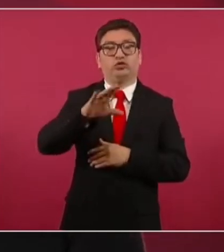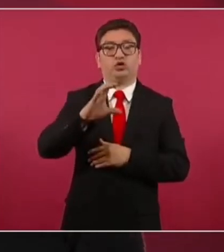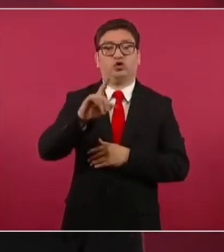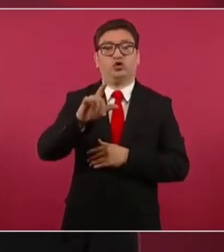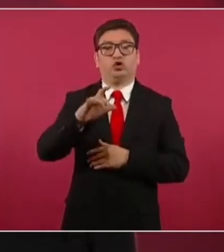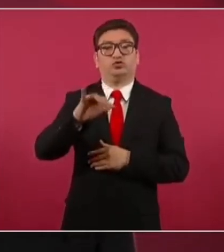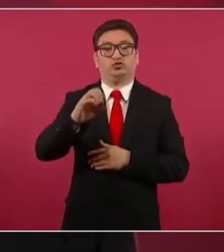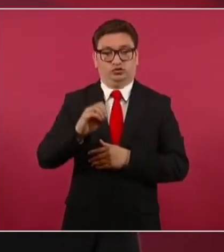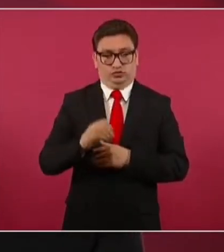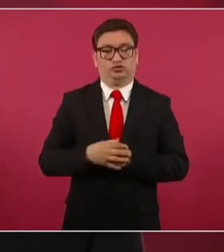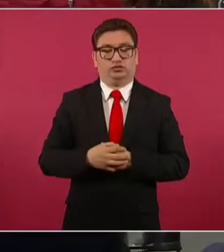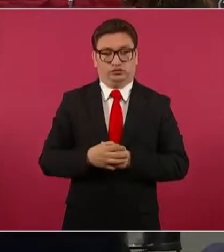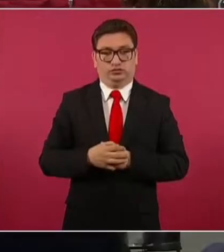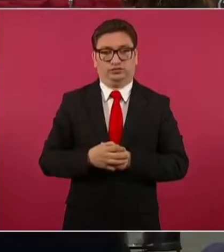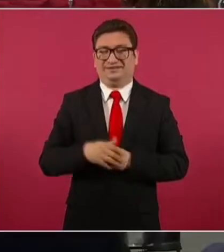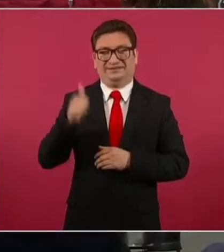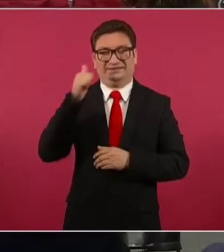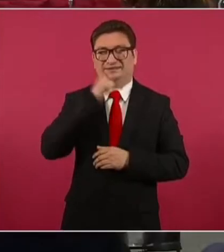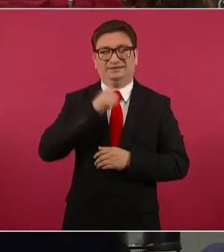que siempre